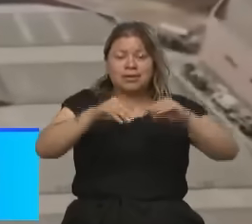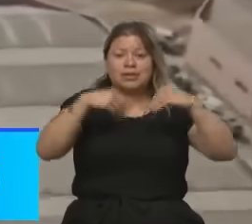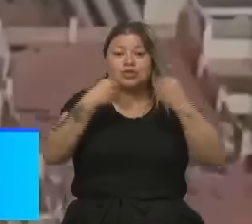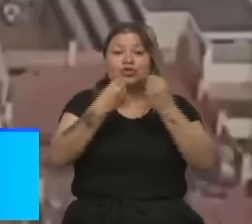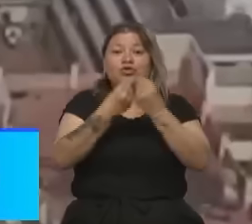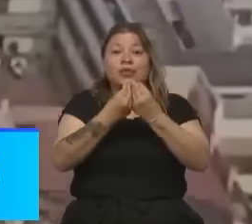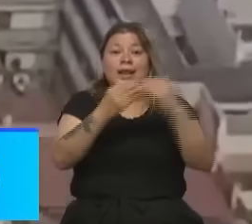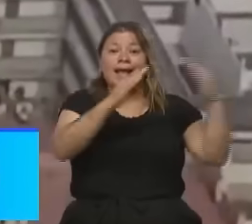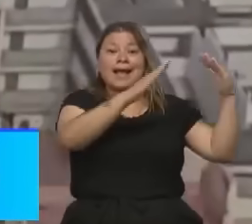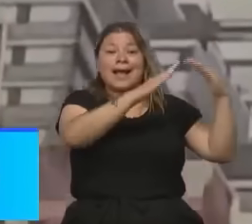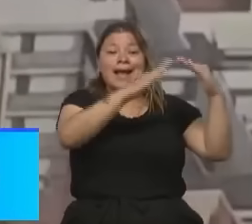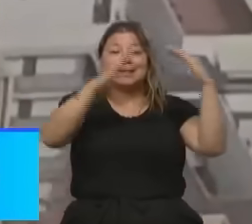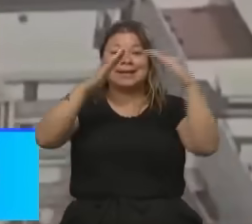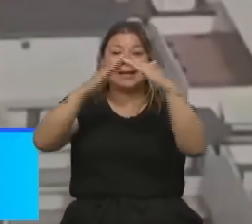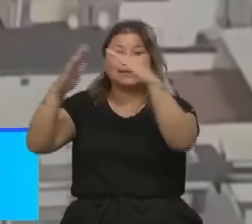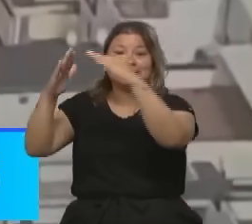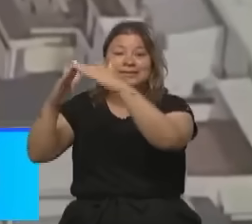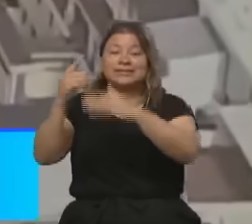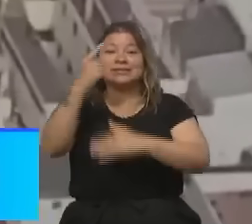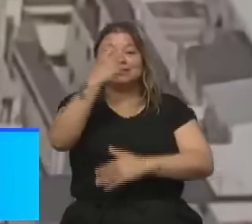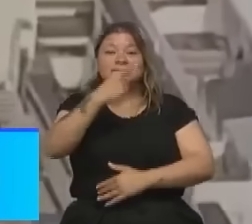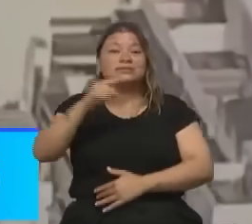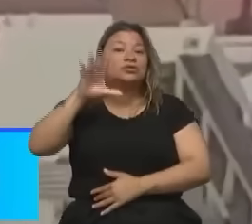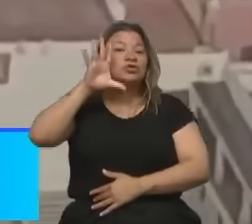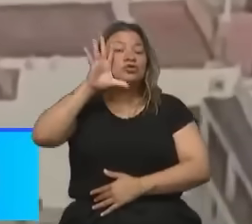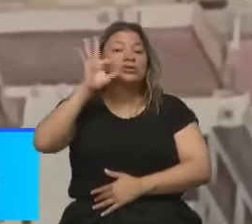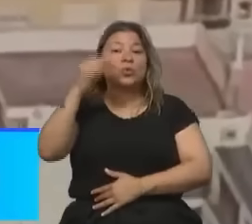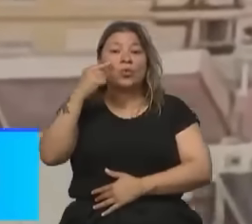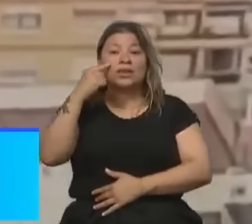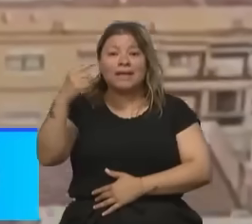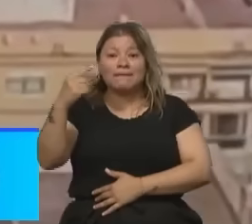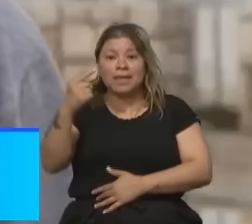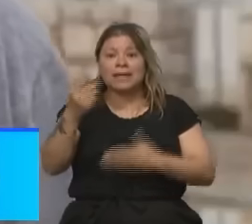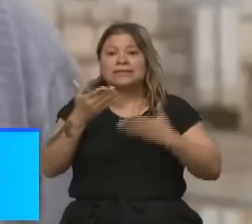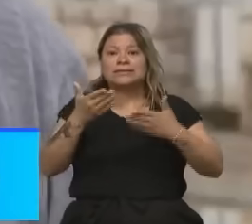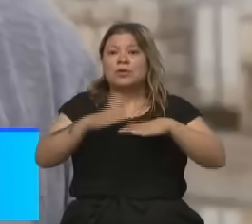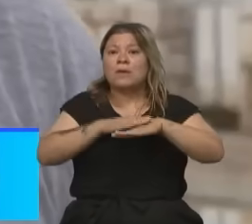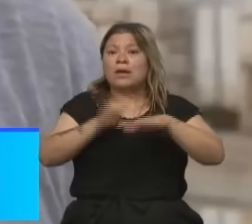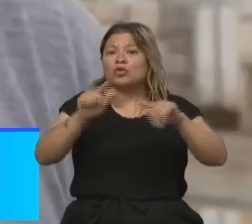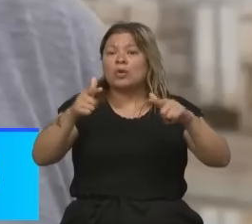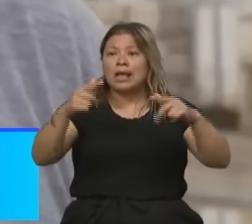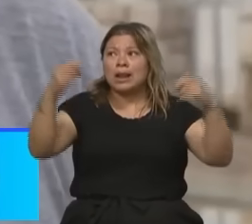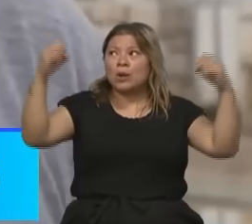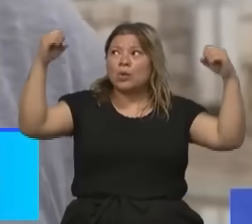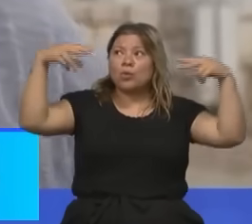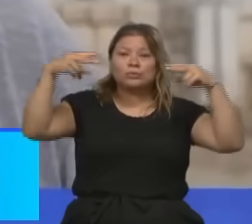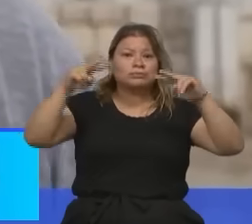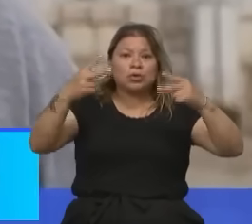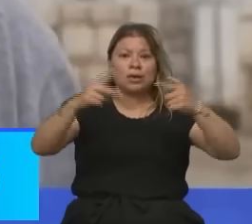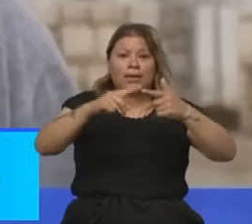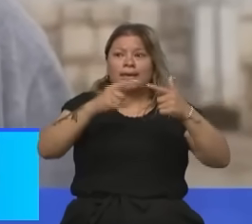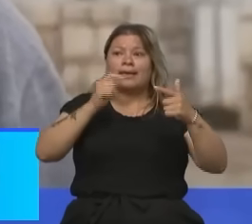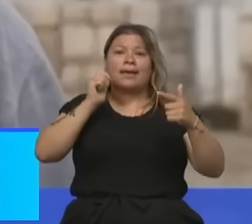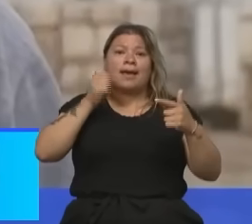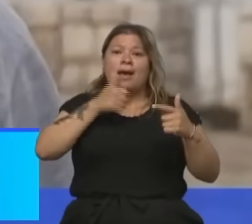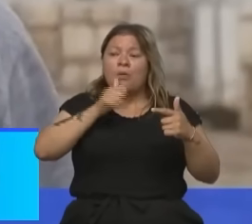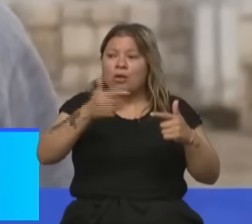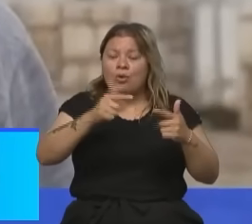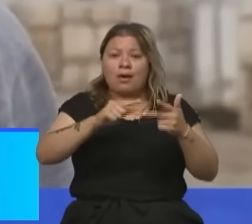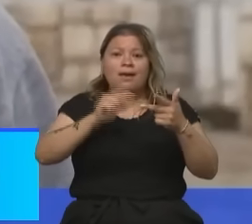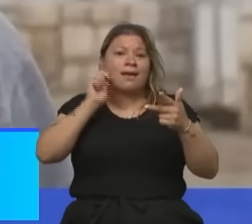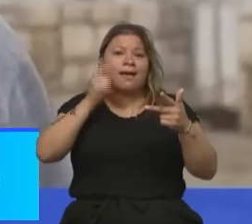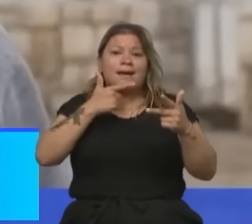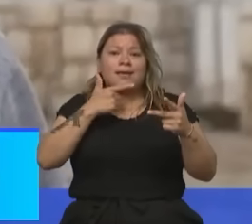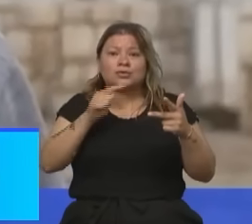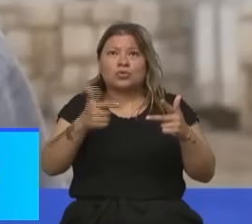150.000 hogares están sin luz y sin los servicios básicos. 10 horas lloviendo sin parar, como una